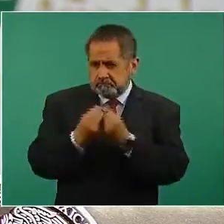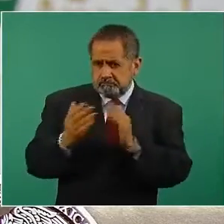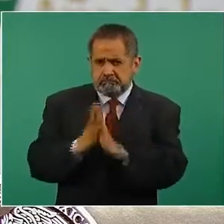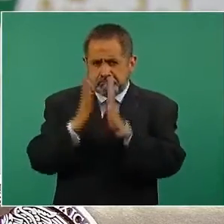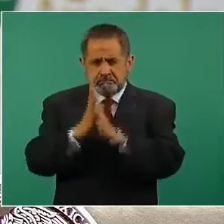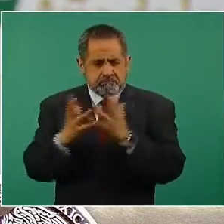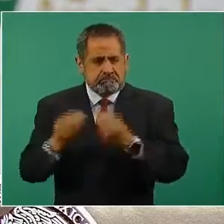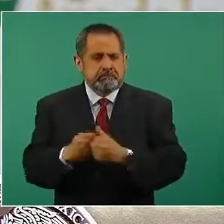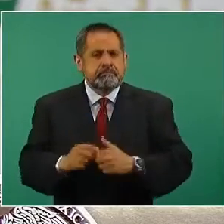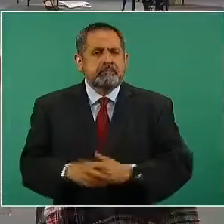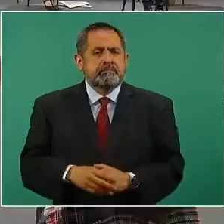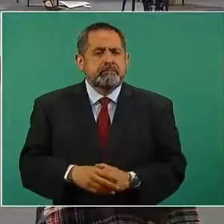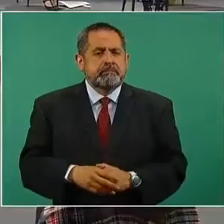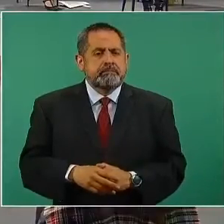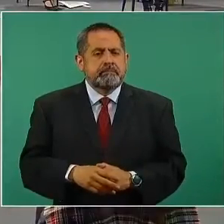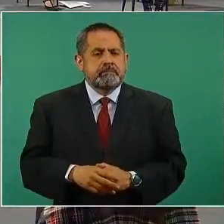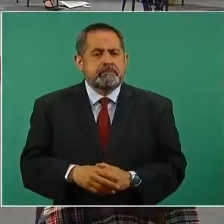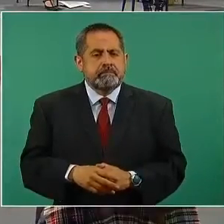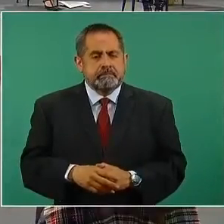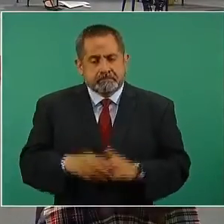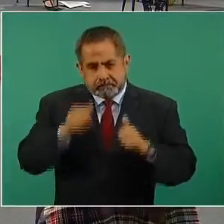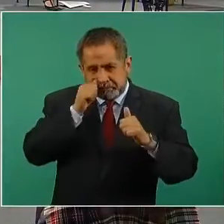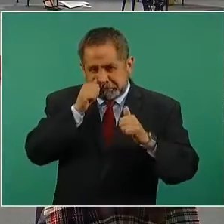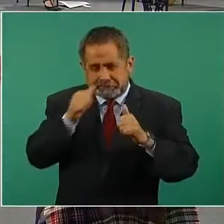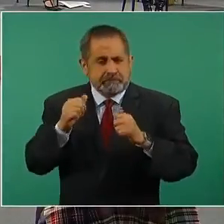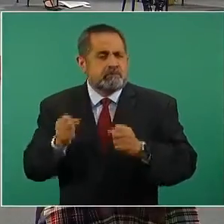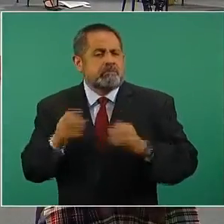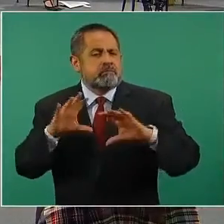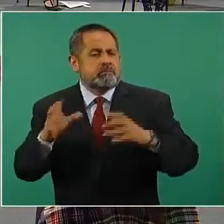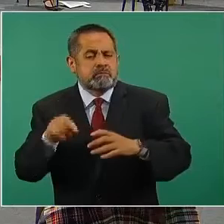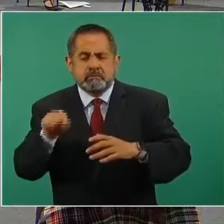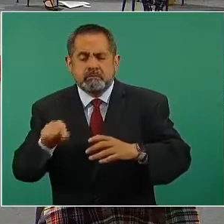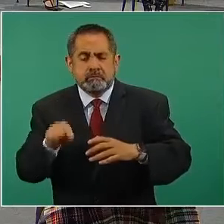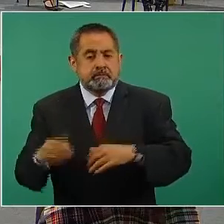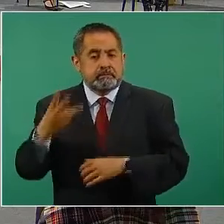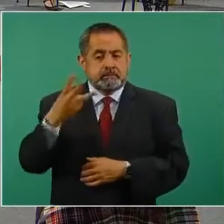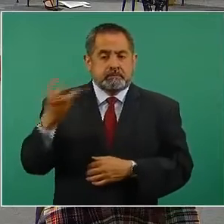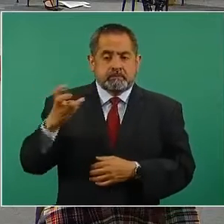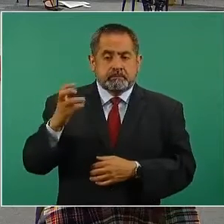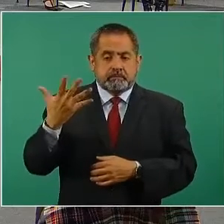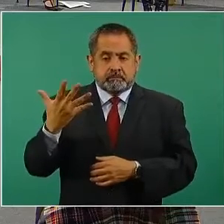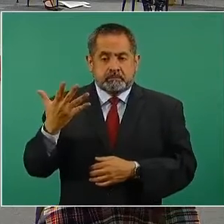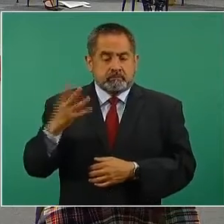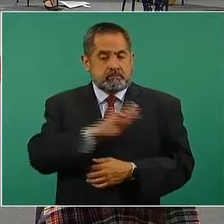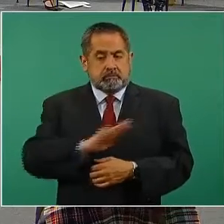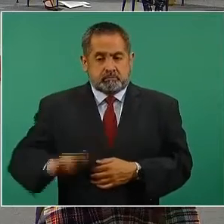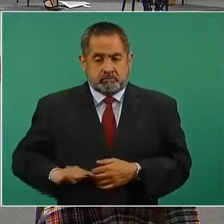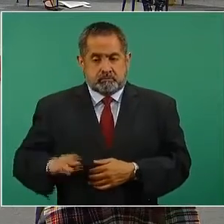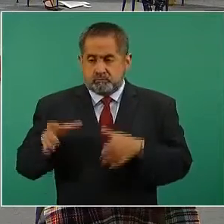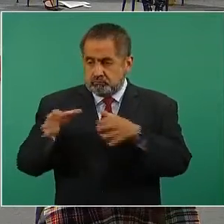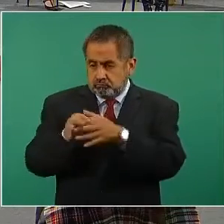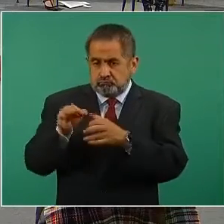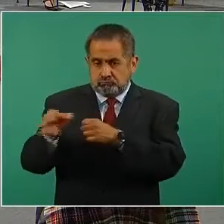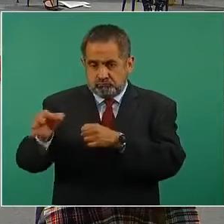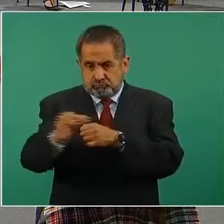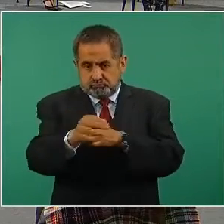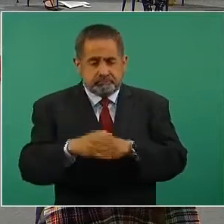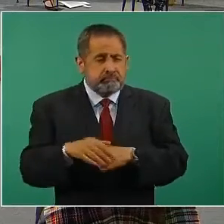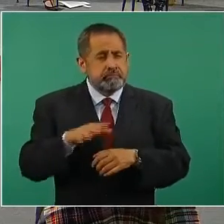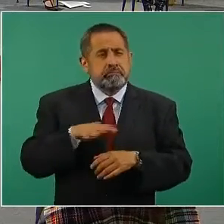Seguimos. Pudimos atender más de 305 municipios. De acuerdo a Protección Civil, más